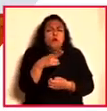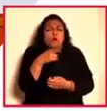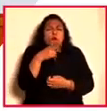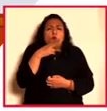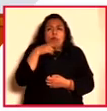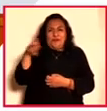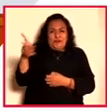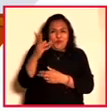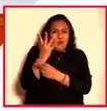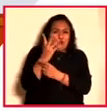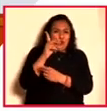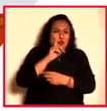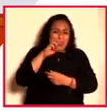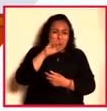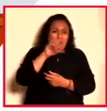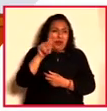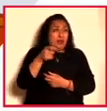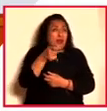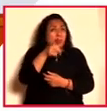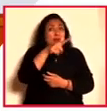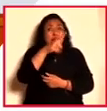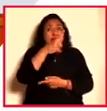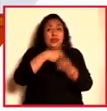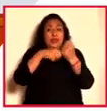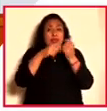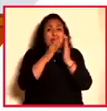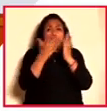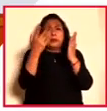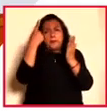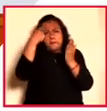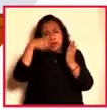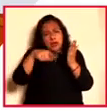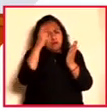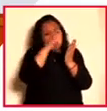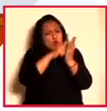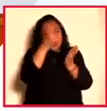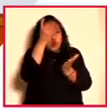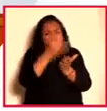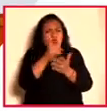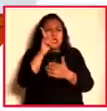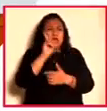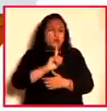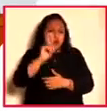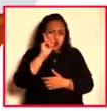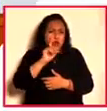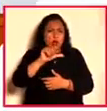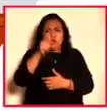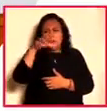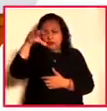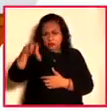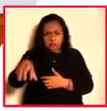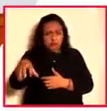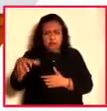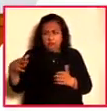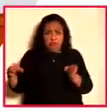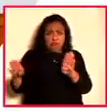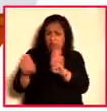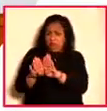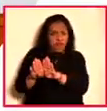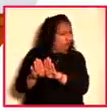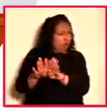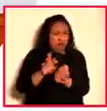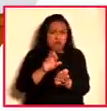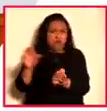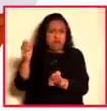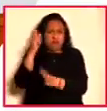califica a su librería, para alojar obra hecha exclusivamente por mujeres, en otras áreas no cierran sus puertas a lo hecho por